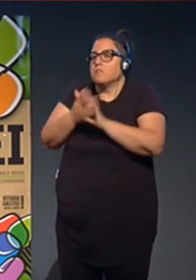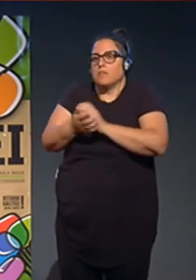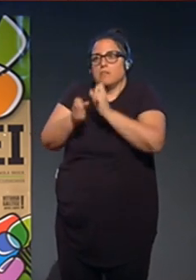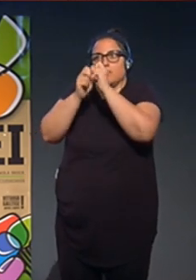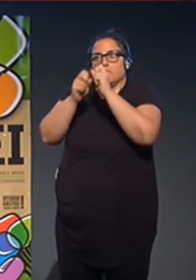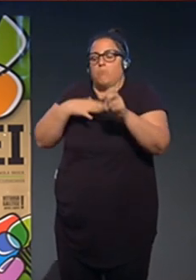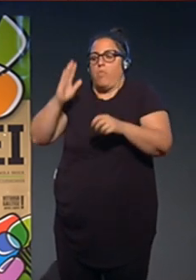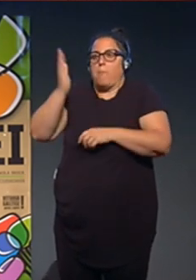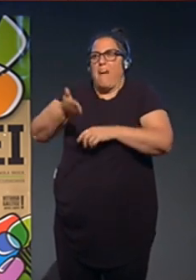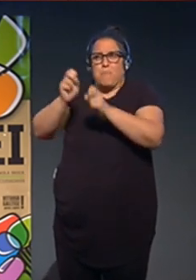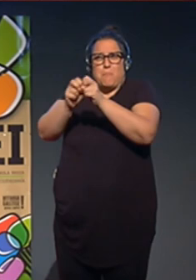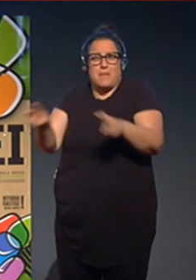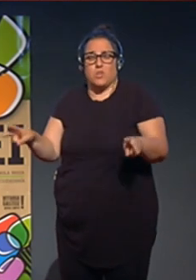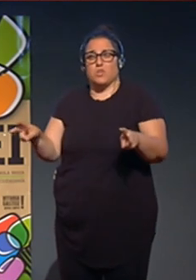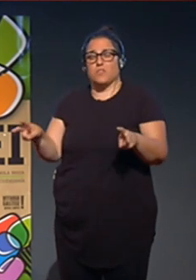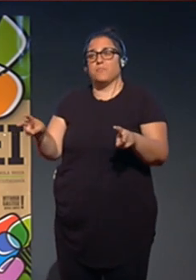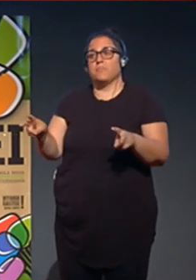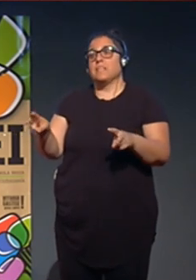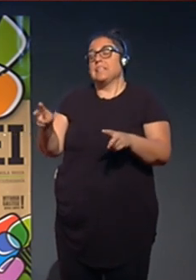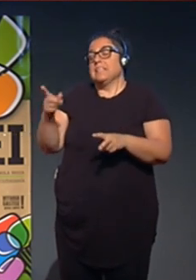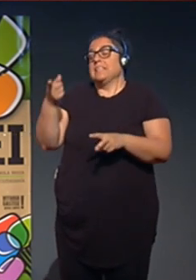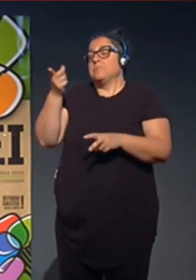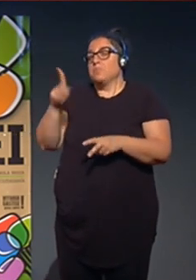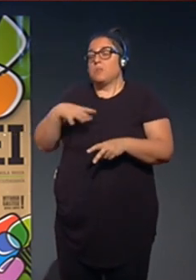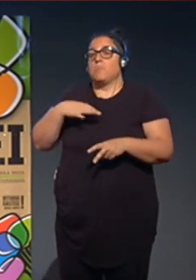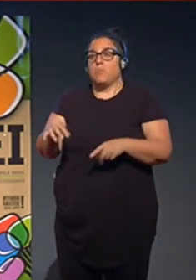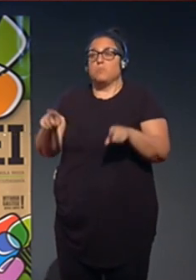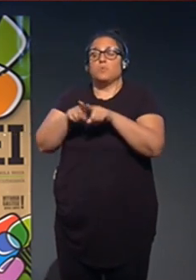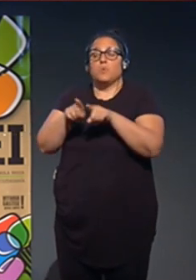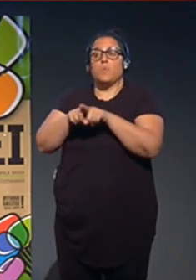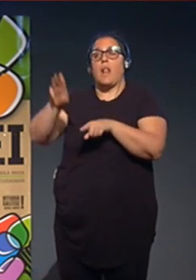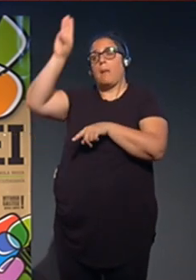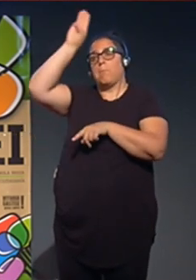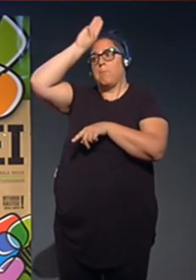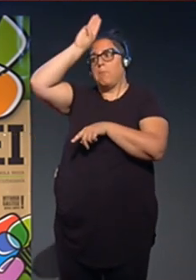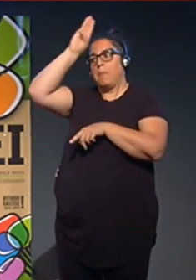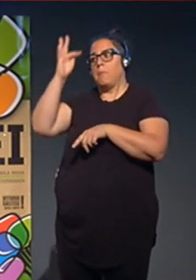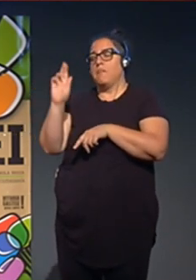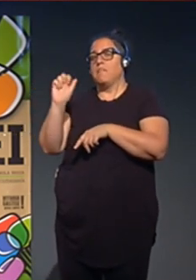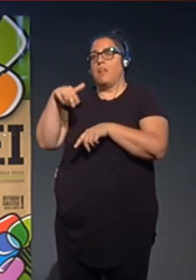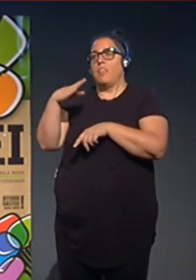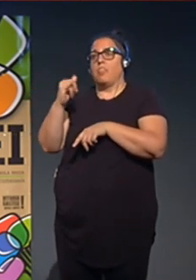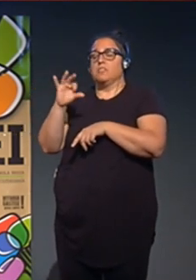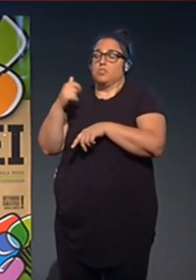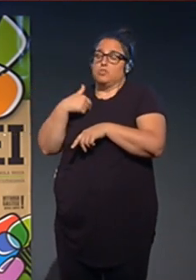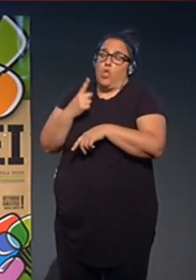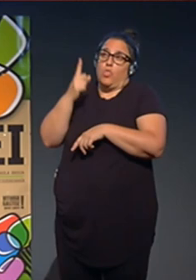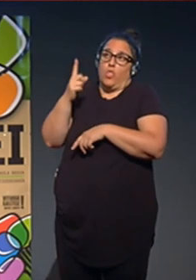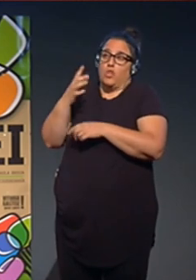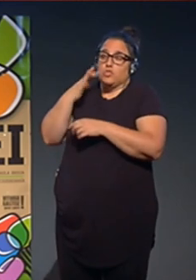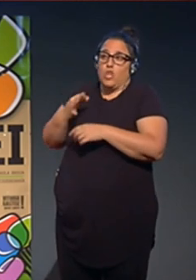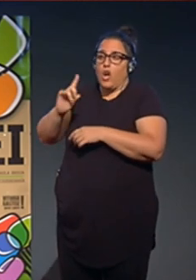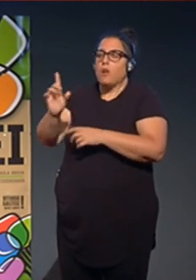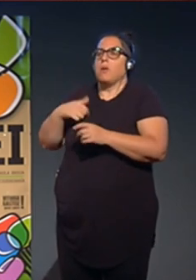puertas del infierno pero también podemos Y de alguna manera en la línea del Papa Francisco persona la que aunque soy agnóstico admiro porque se ha